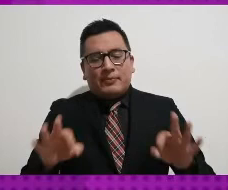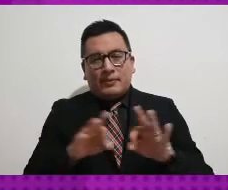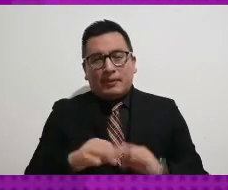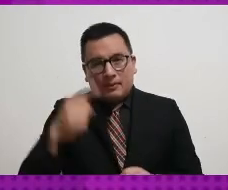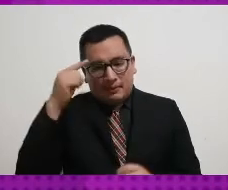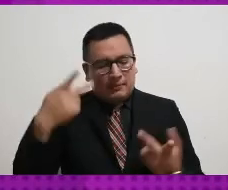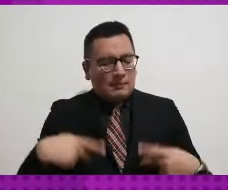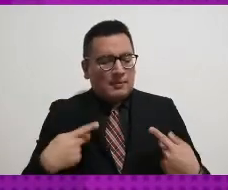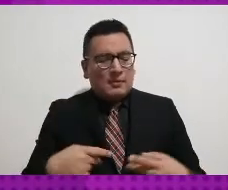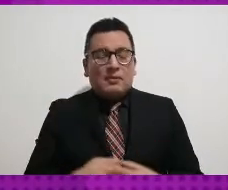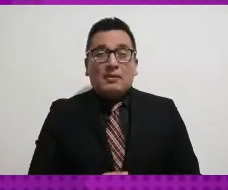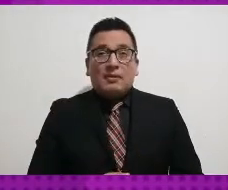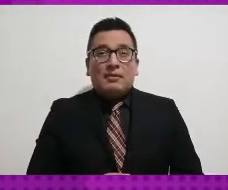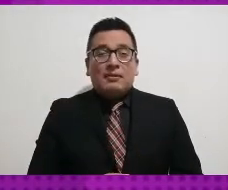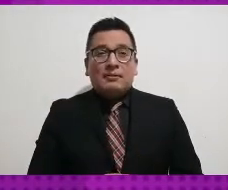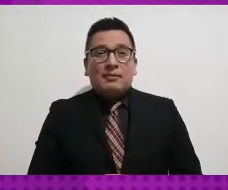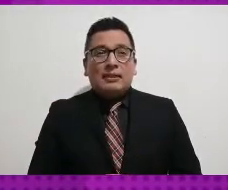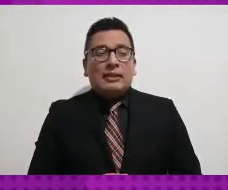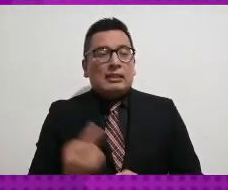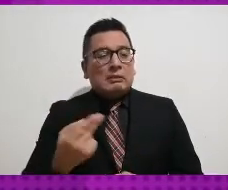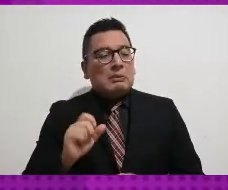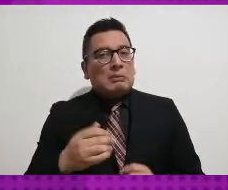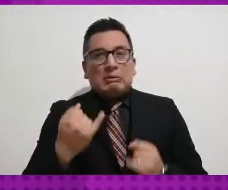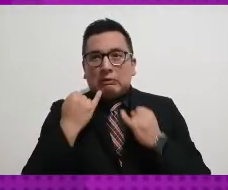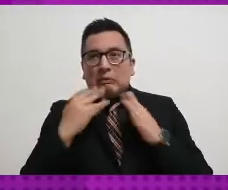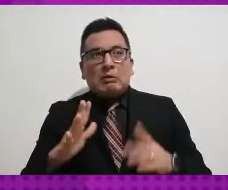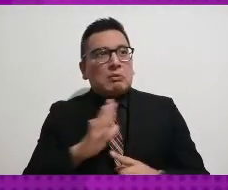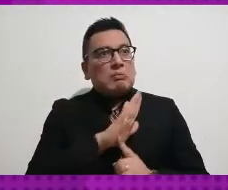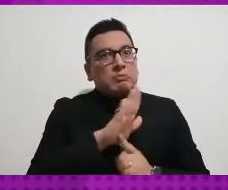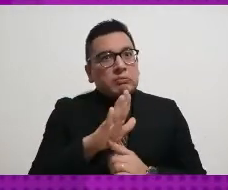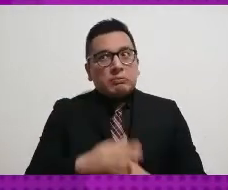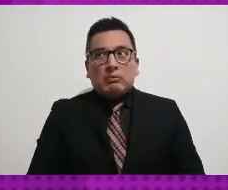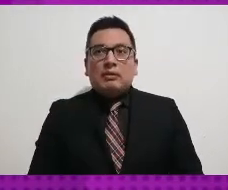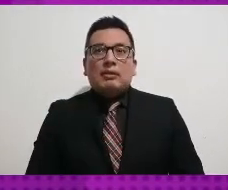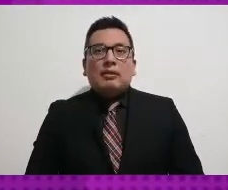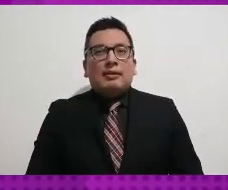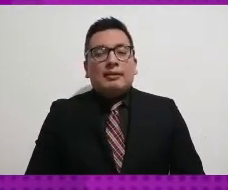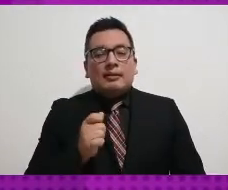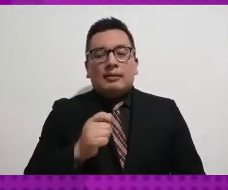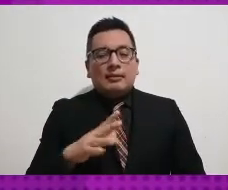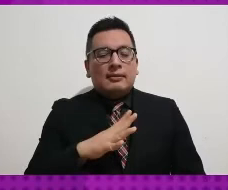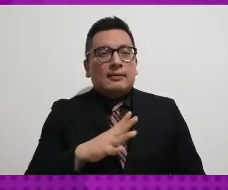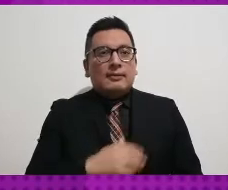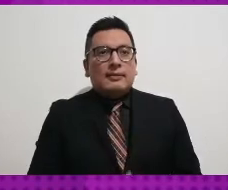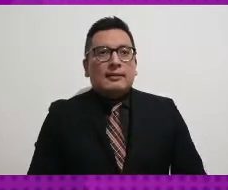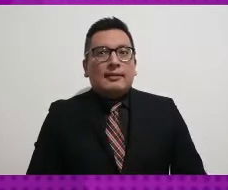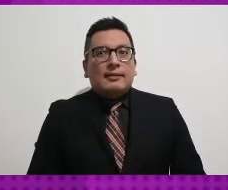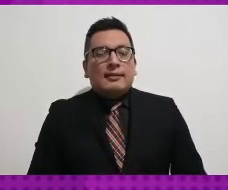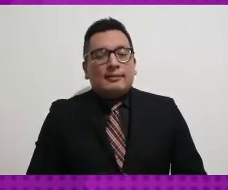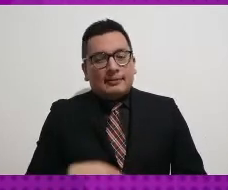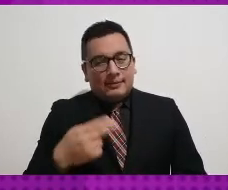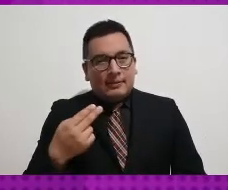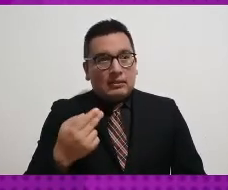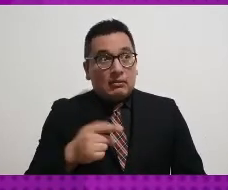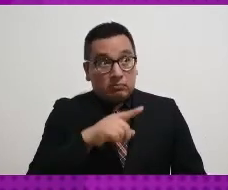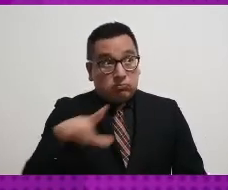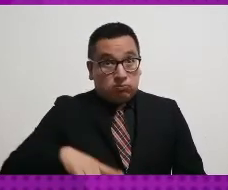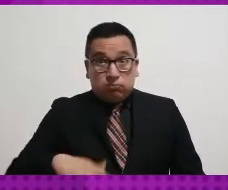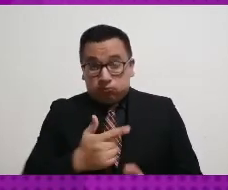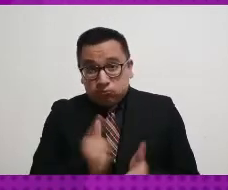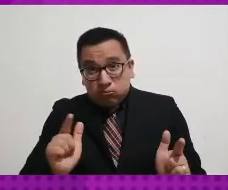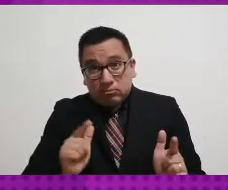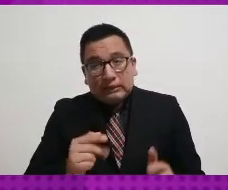extendido con la ciudadanía, las entidades públicas. La rendición de cuentas, que ya no es concebible ninguna democracia sin que haya rendición de cuentas,